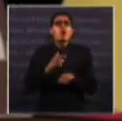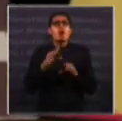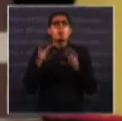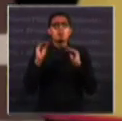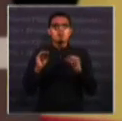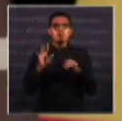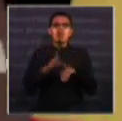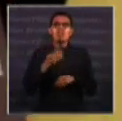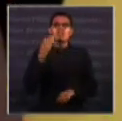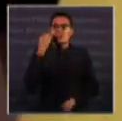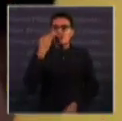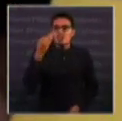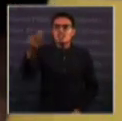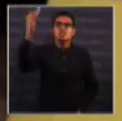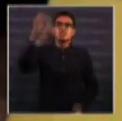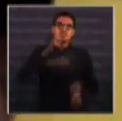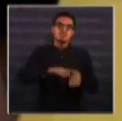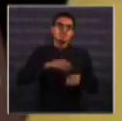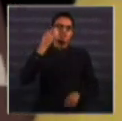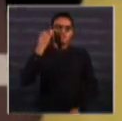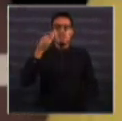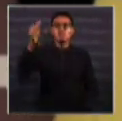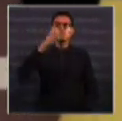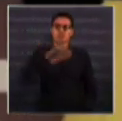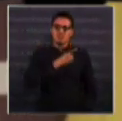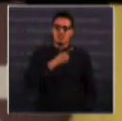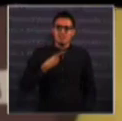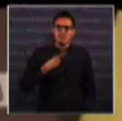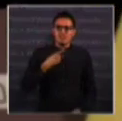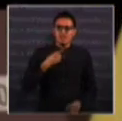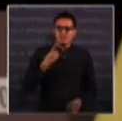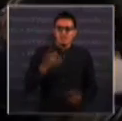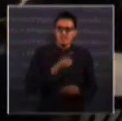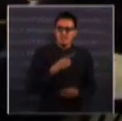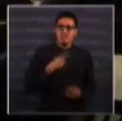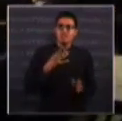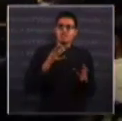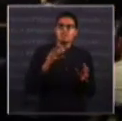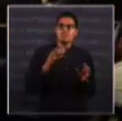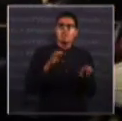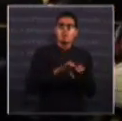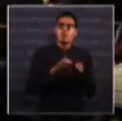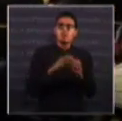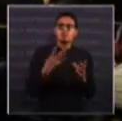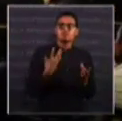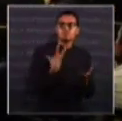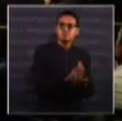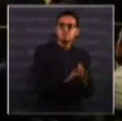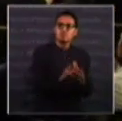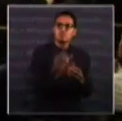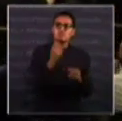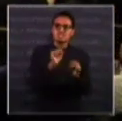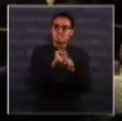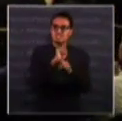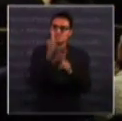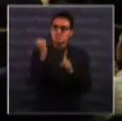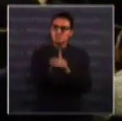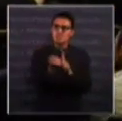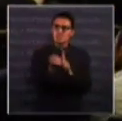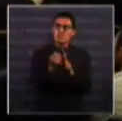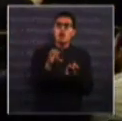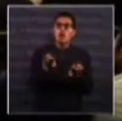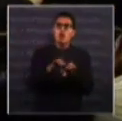muerte. Pero necesitamos atender, doctora, si me lo permite, una situación. La prevención implica desde